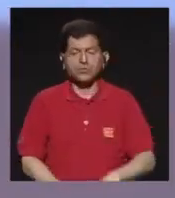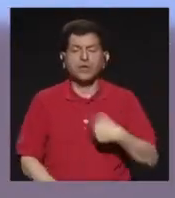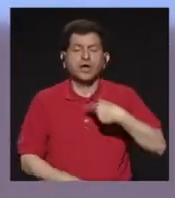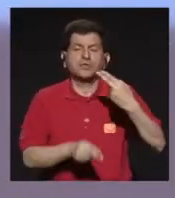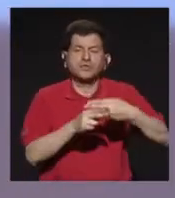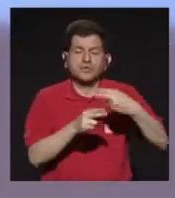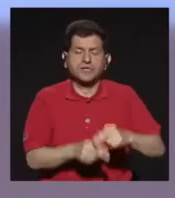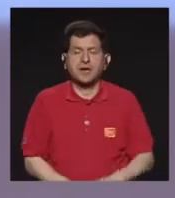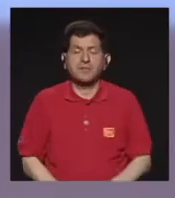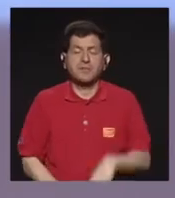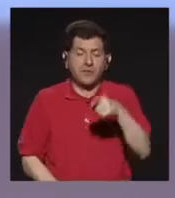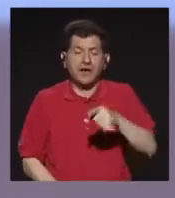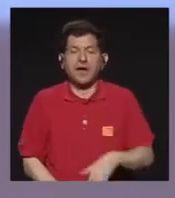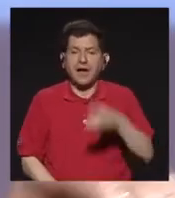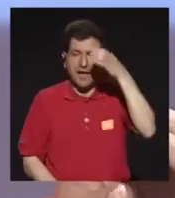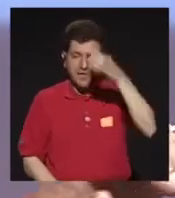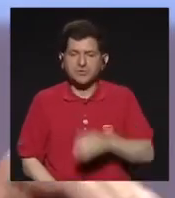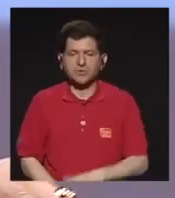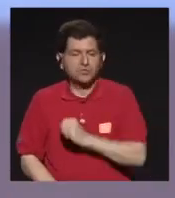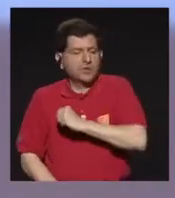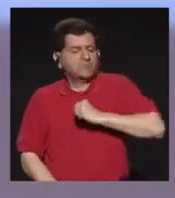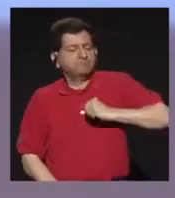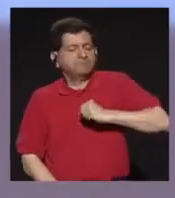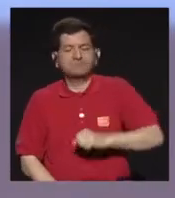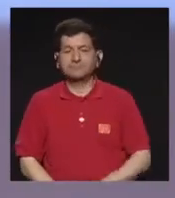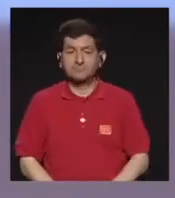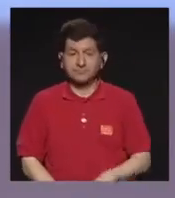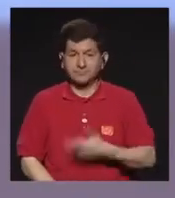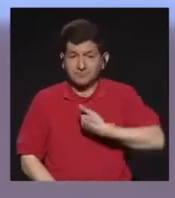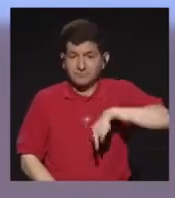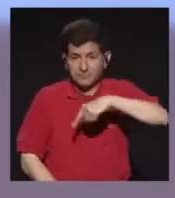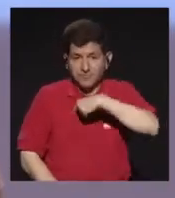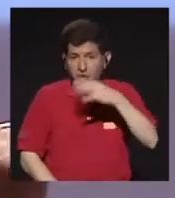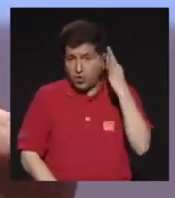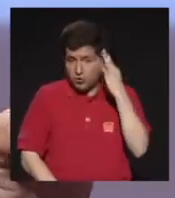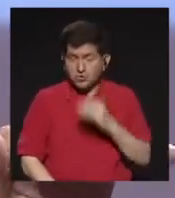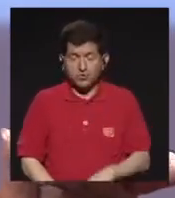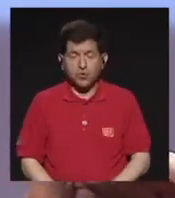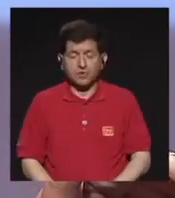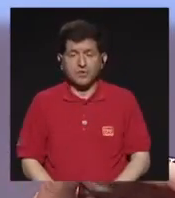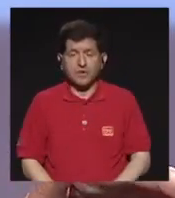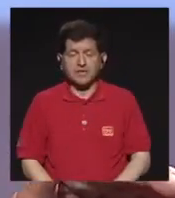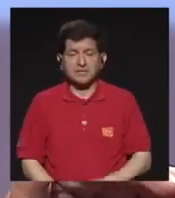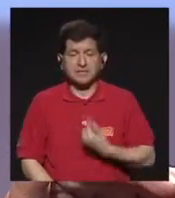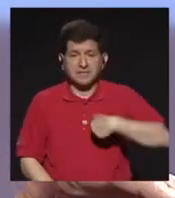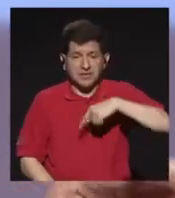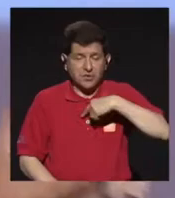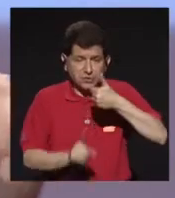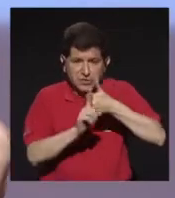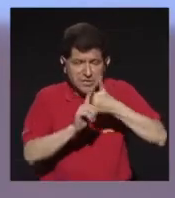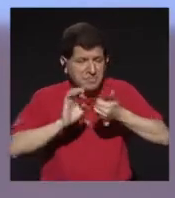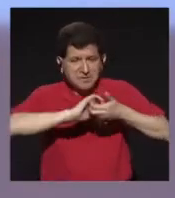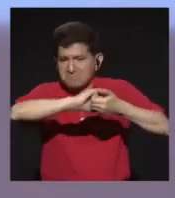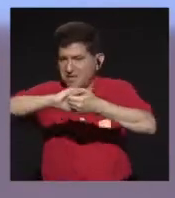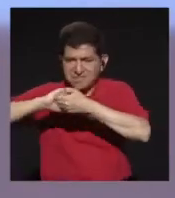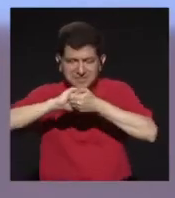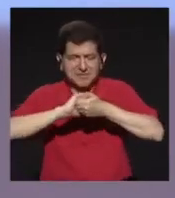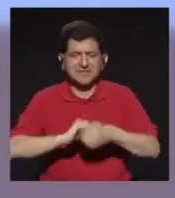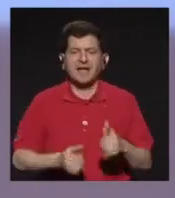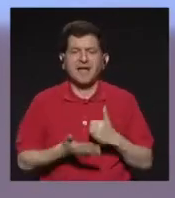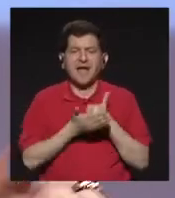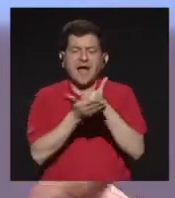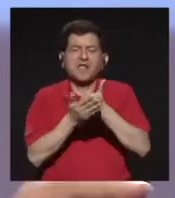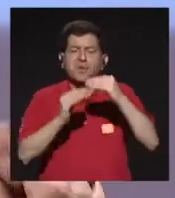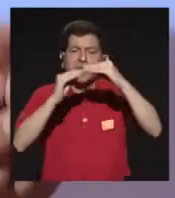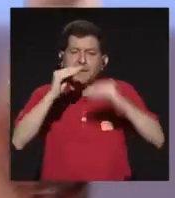la cultura del codazo. Nosotras finalmente como mujeres no somos sororidarias entre nosotras y nos ayudamos menos